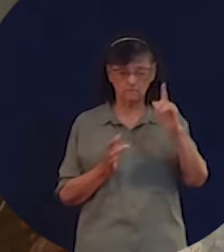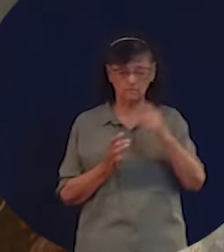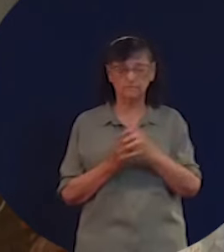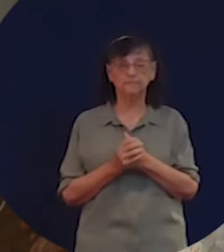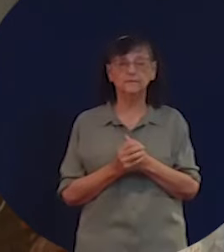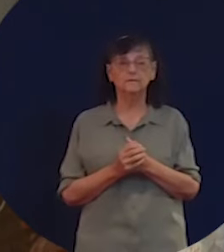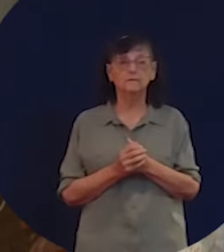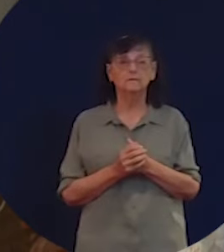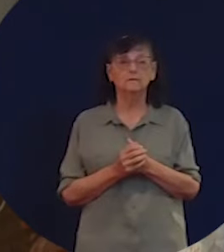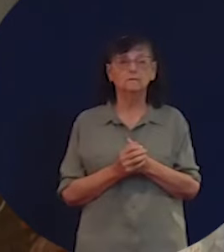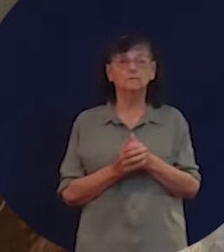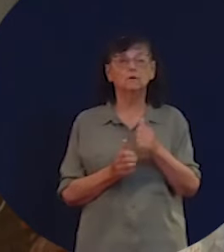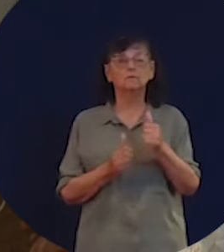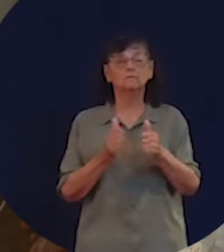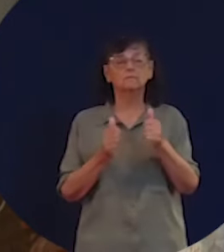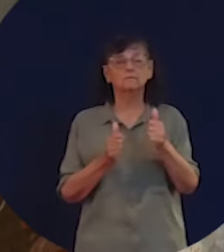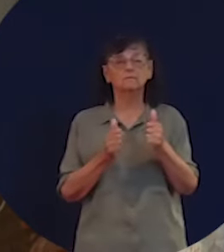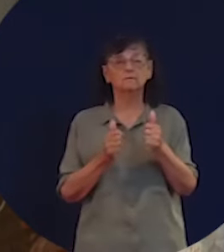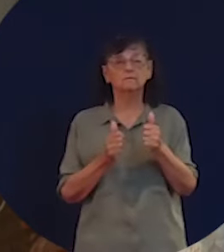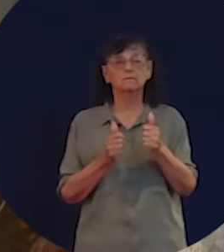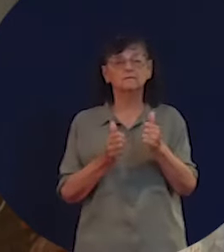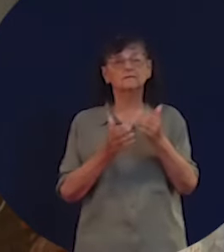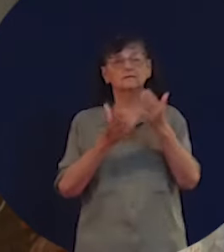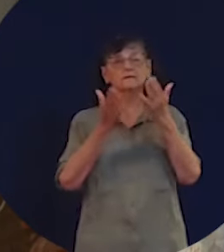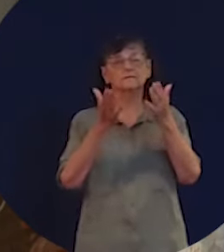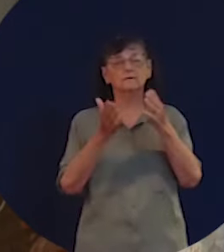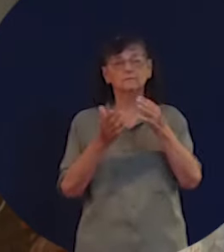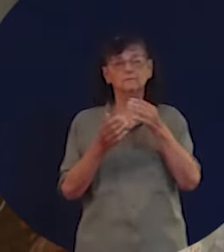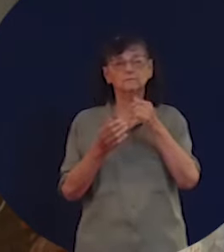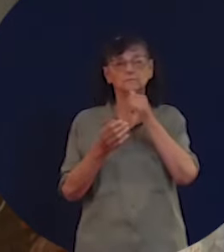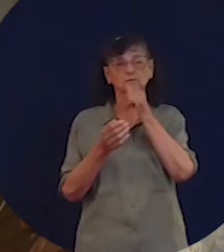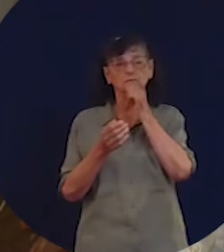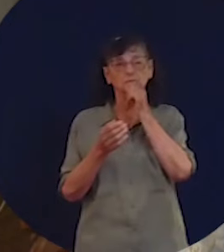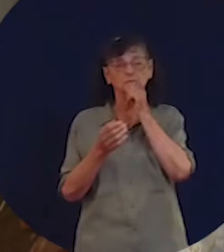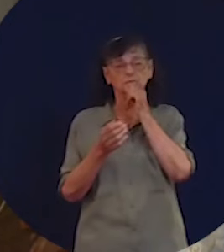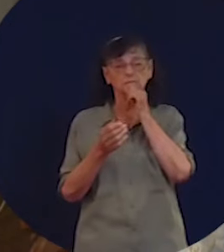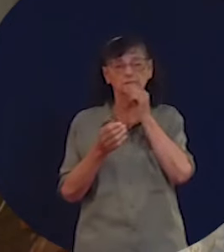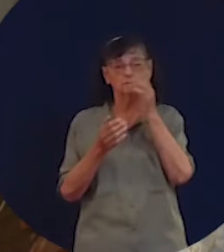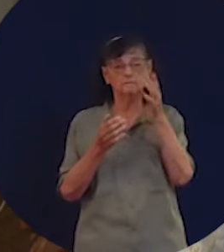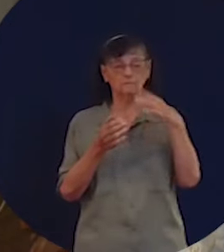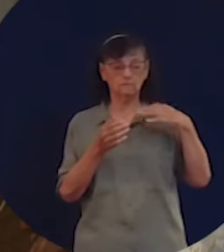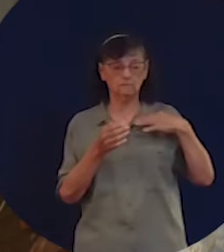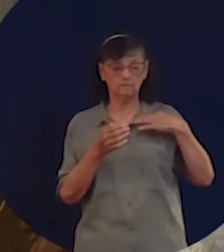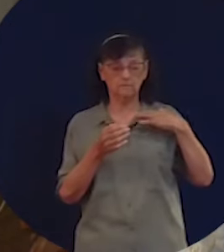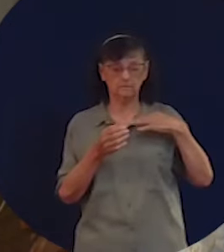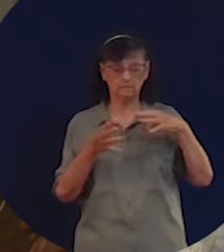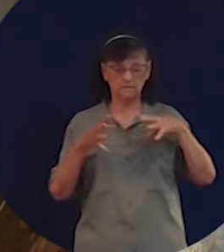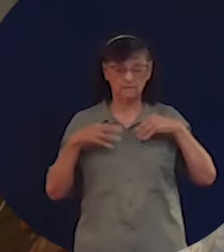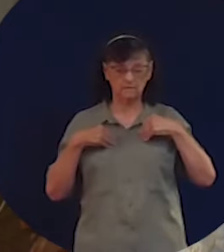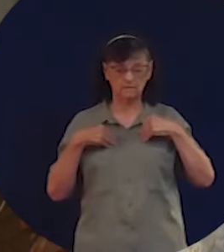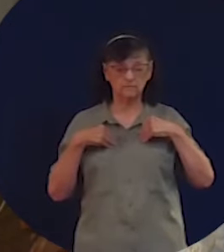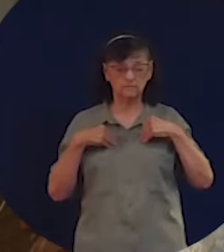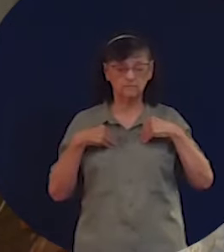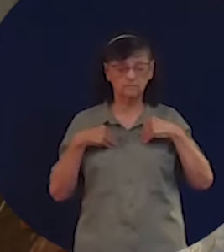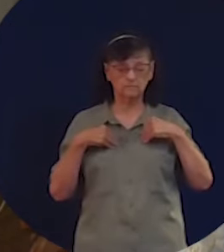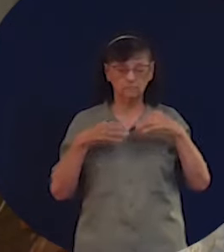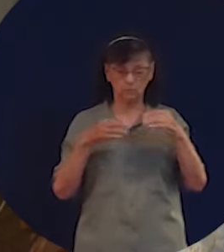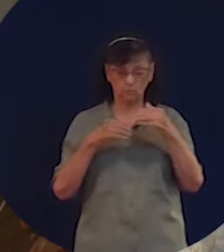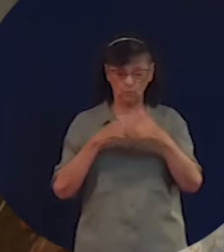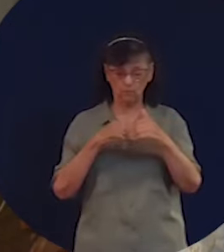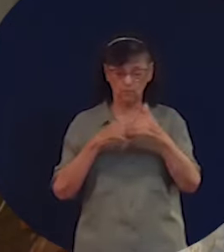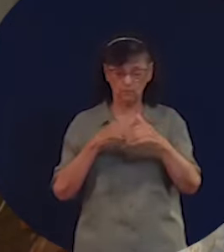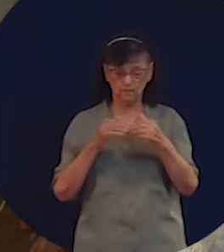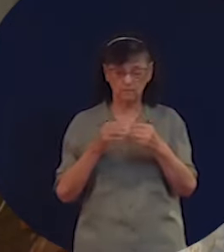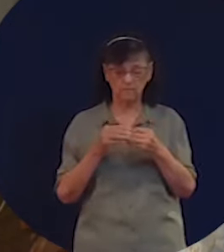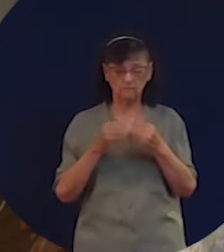Señor, el cual, cuando iba a ser entregado a su pasión voluntariamente aceptada, tomó